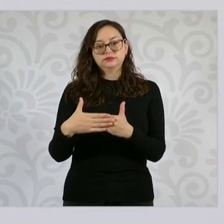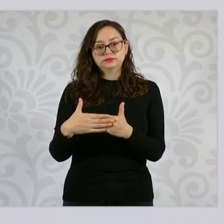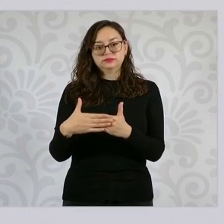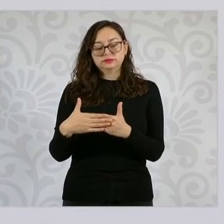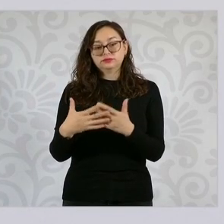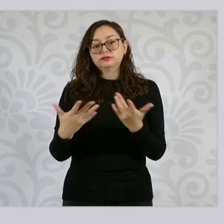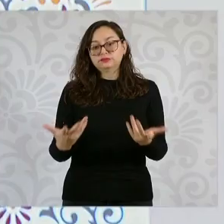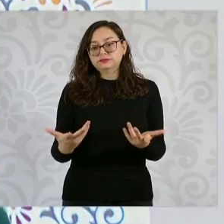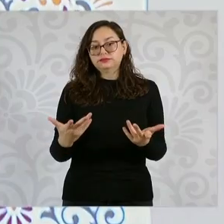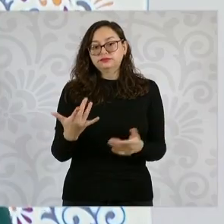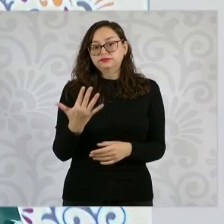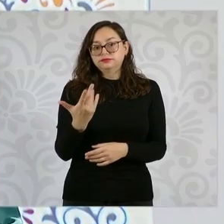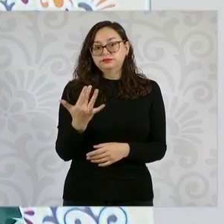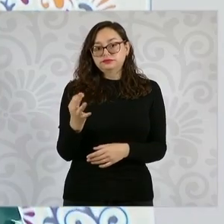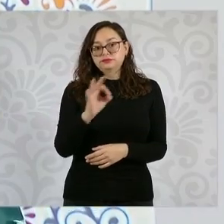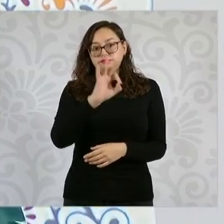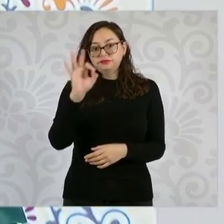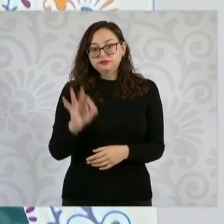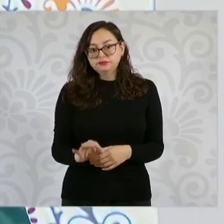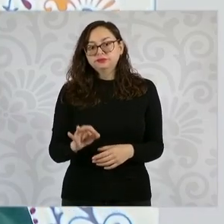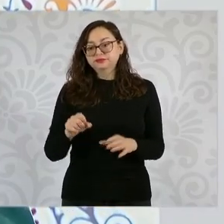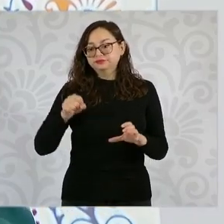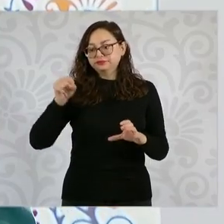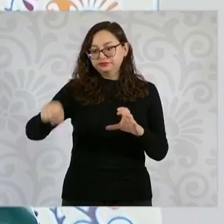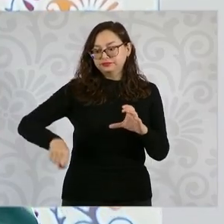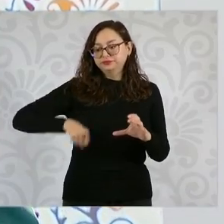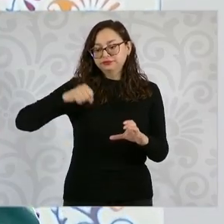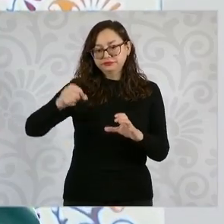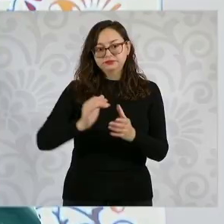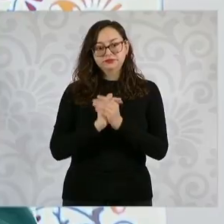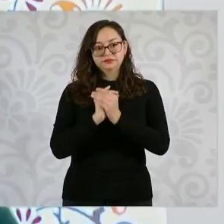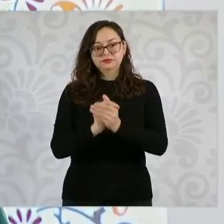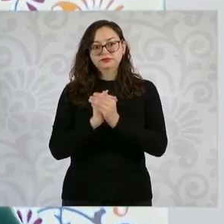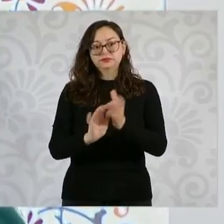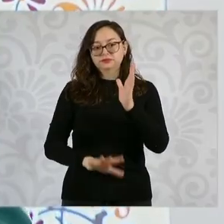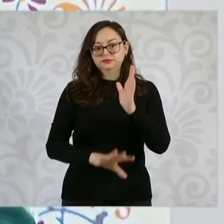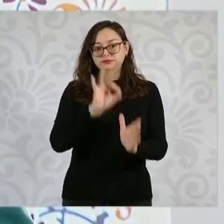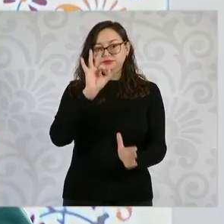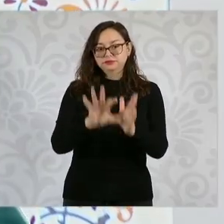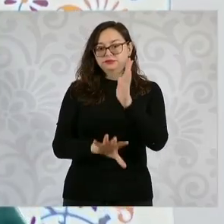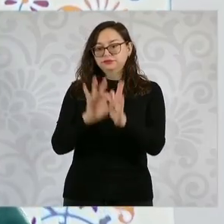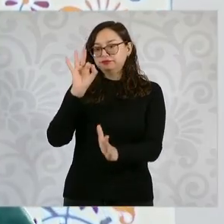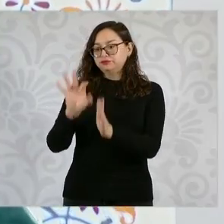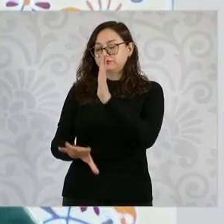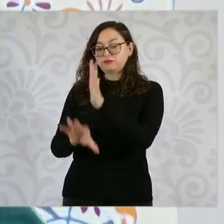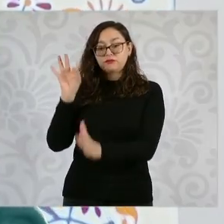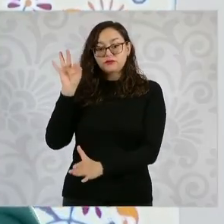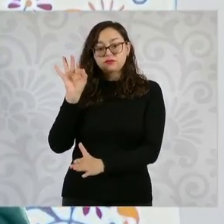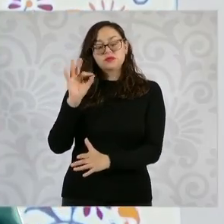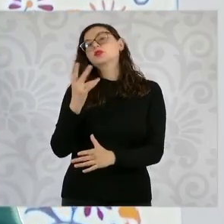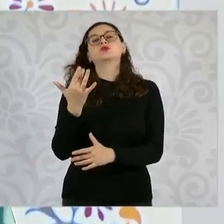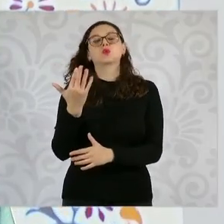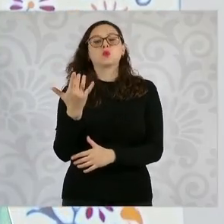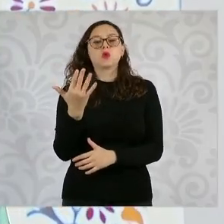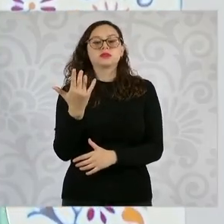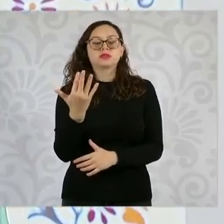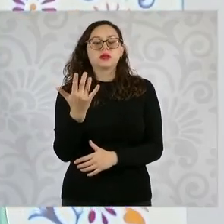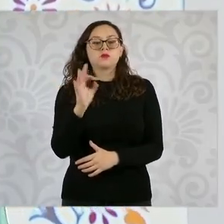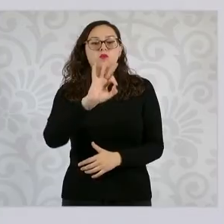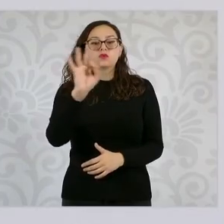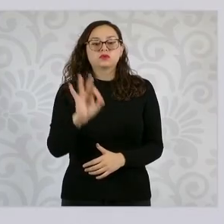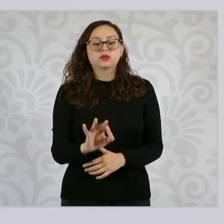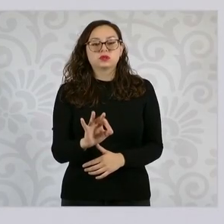llega a esa mitad? A través también de tómbola, a través de una selección al azar. Entonces, son la mitad de